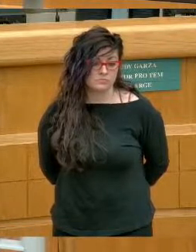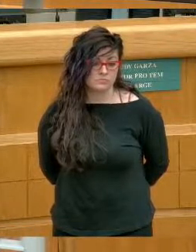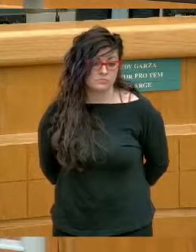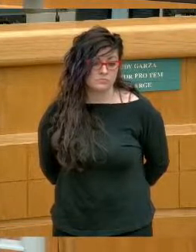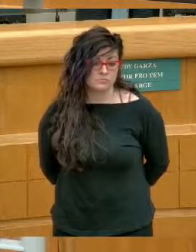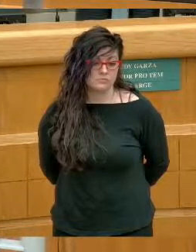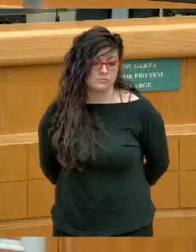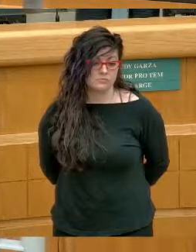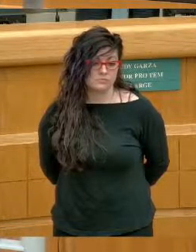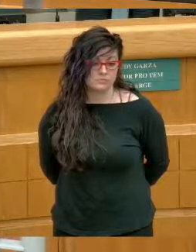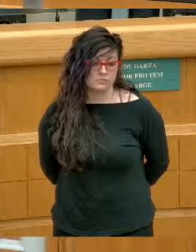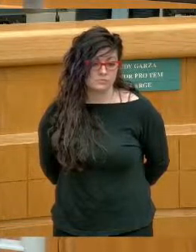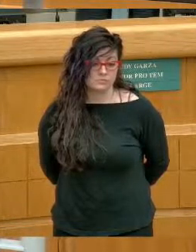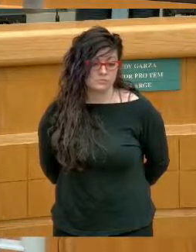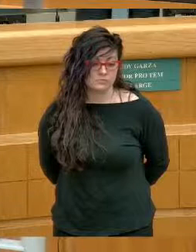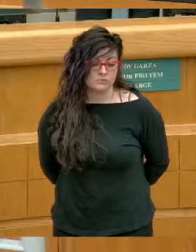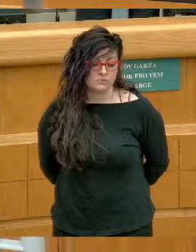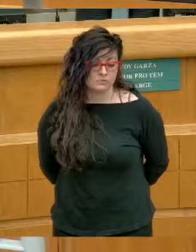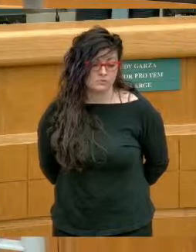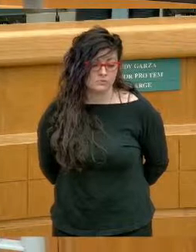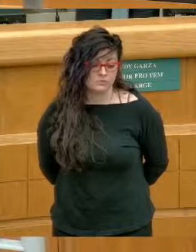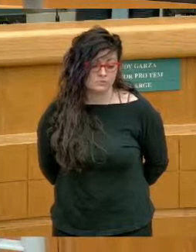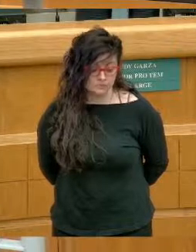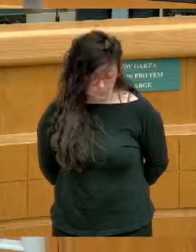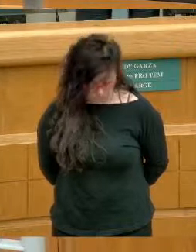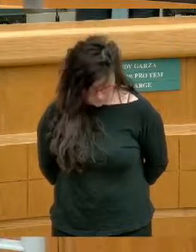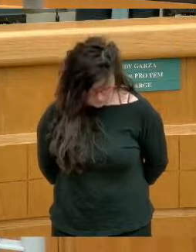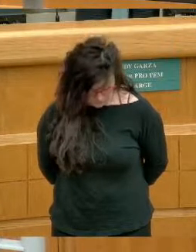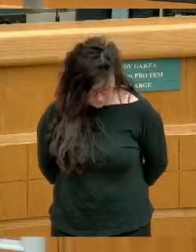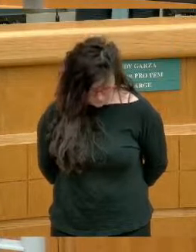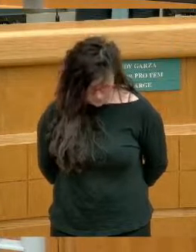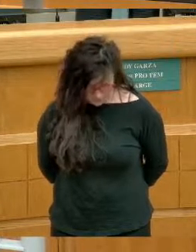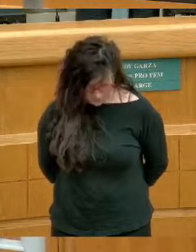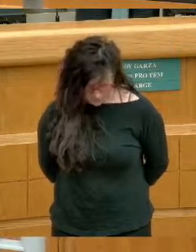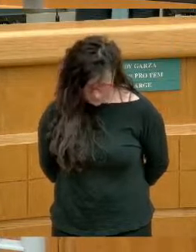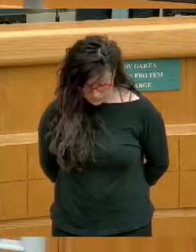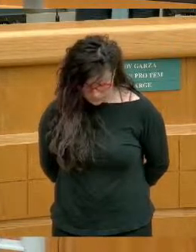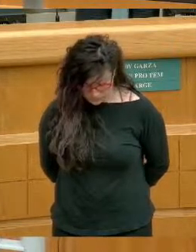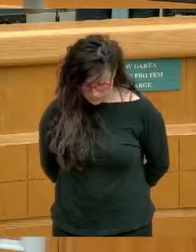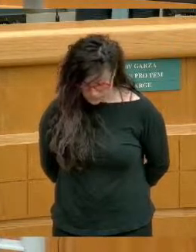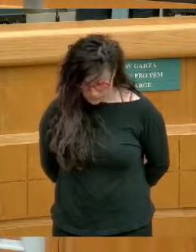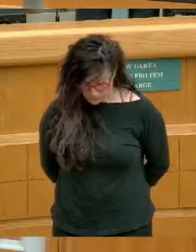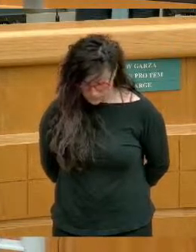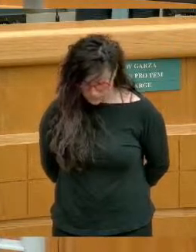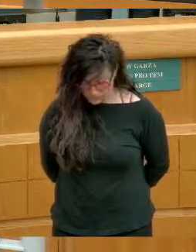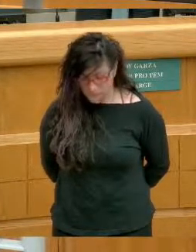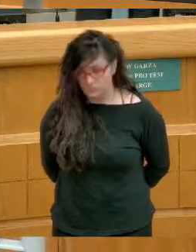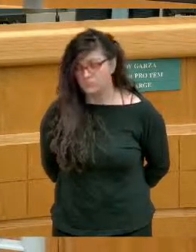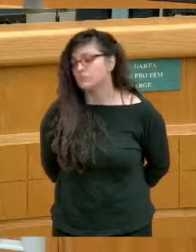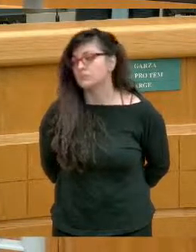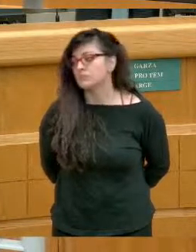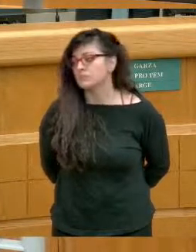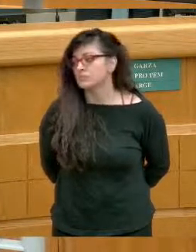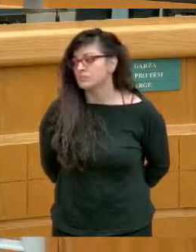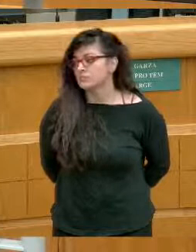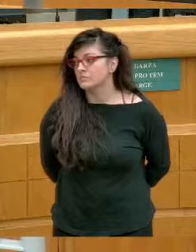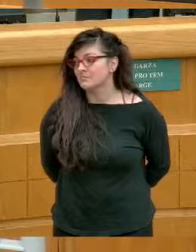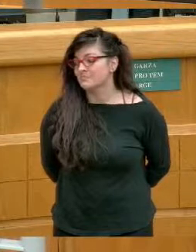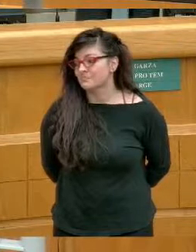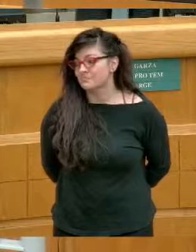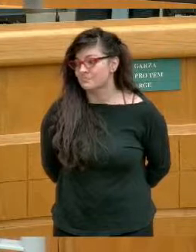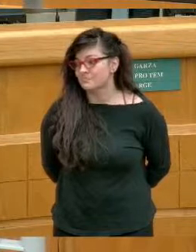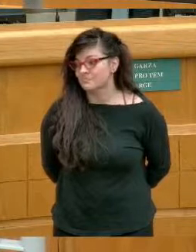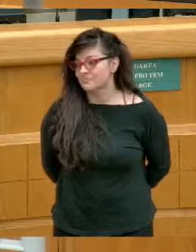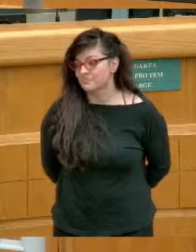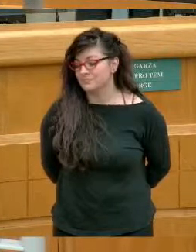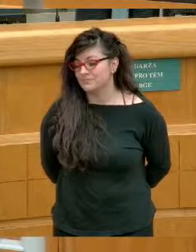información de las fechas en donde se va a llevar a cabo la toma de especímenes para 2 grupos en particular. El primer grupo es para personas que viven en la misma residencia